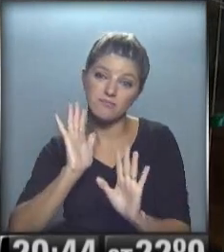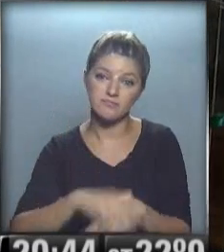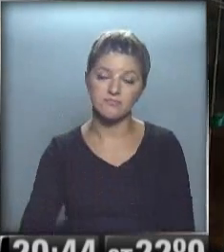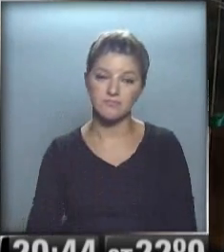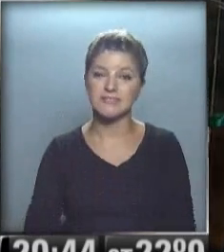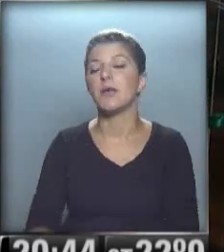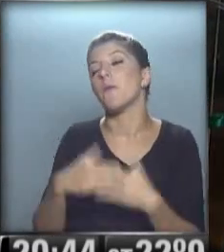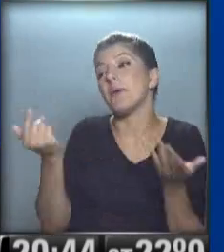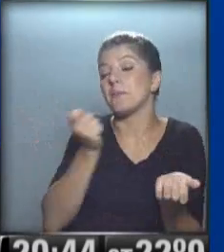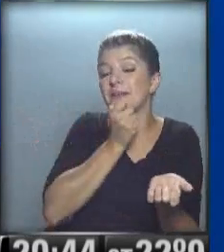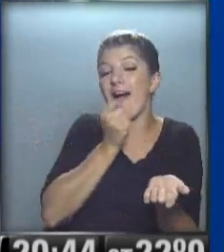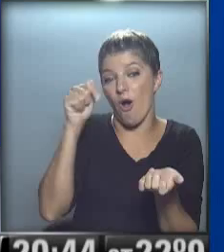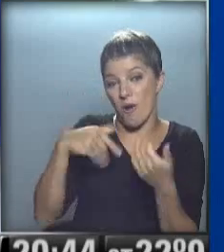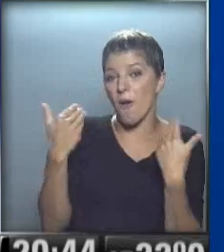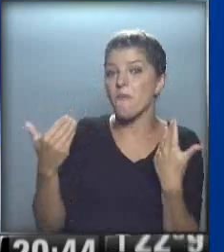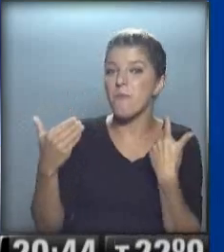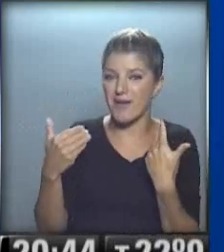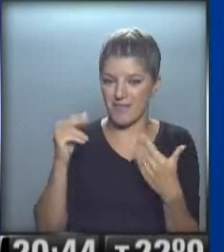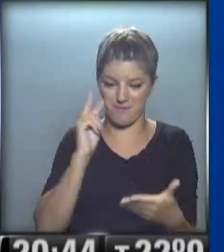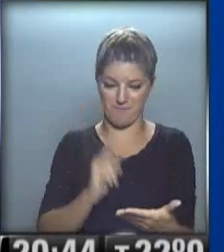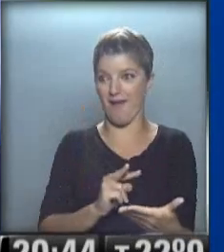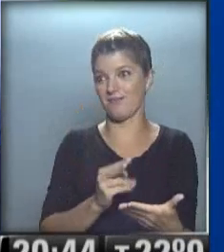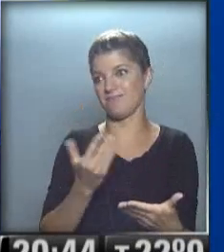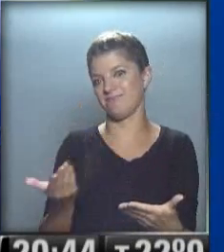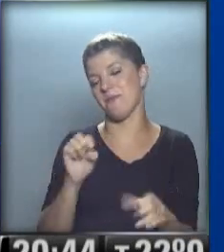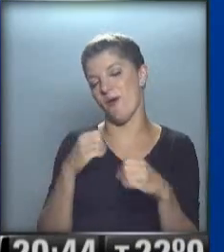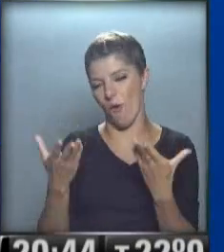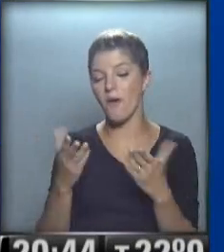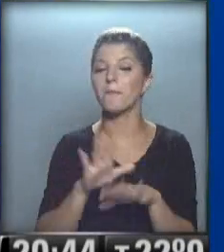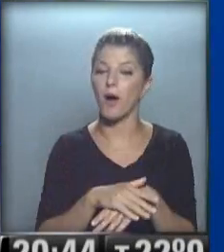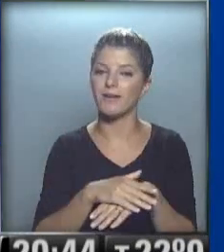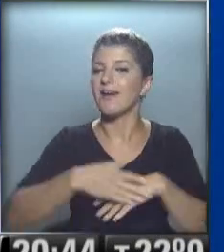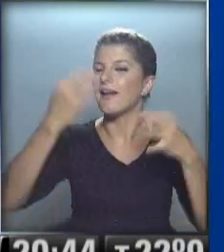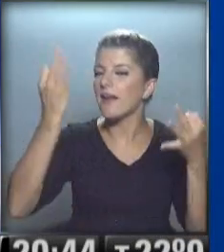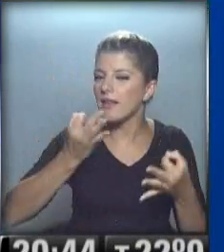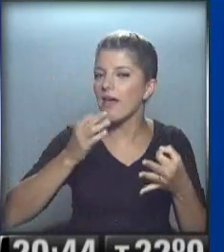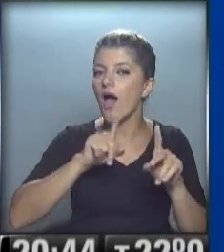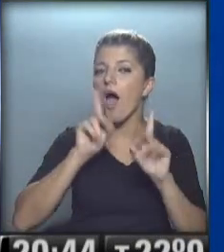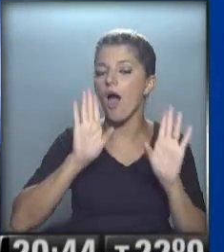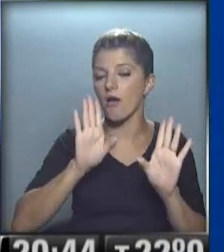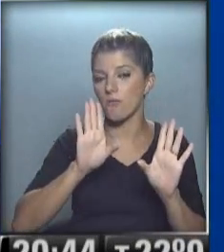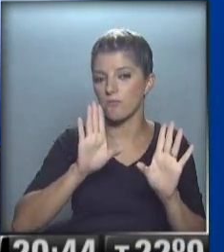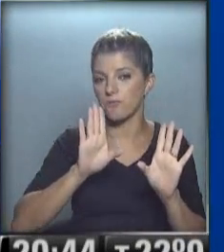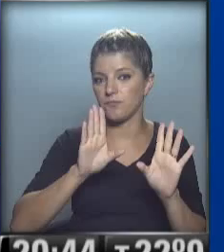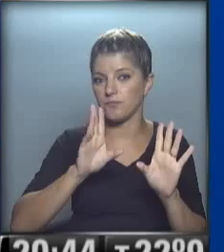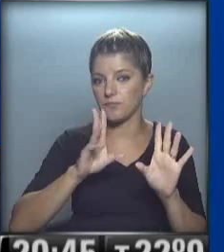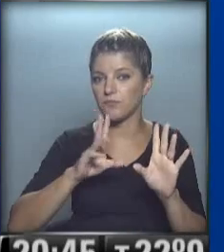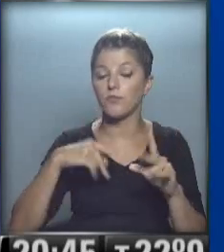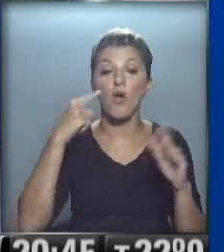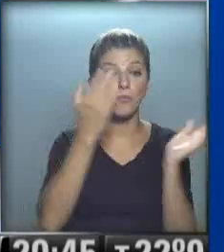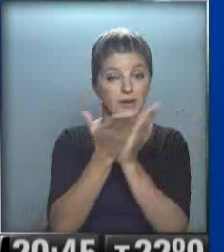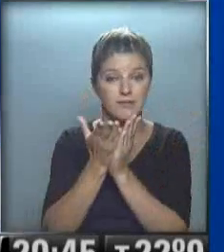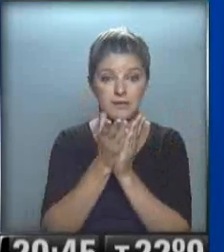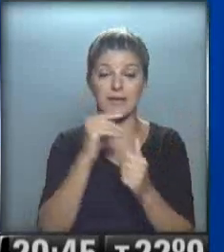ahora, si uno tiene la gran capacidad de poder verlo, mejor. Bueno, en realidad hay un estudio donde no solo eso, sino